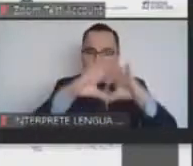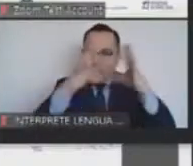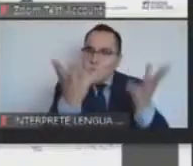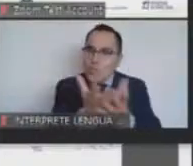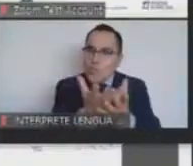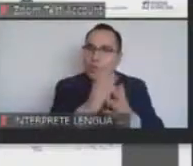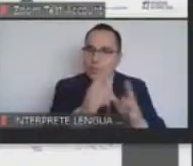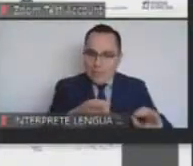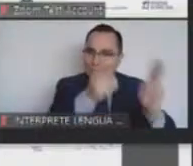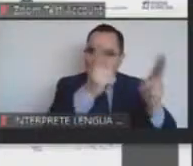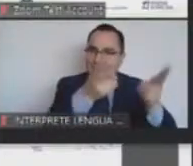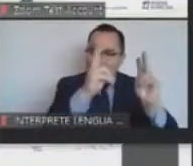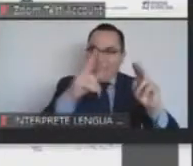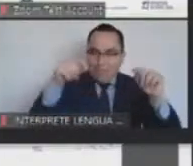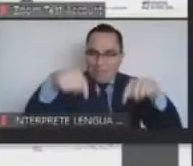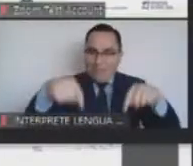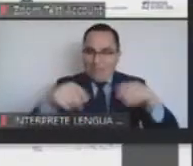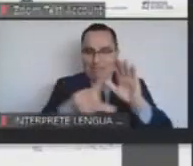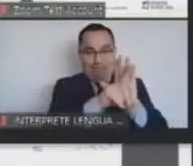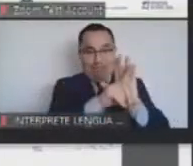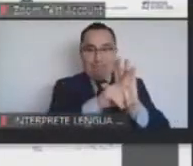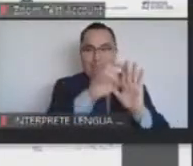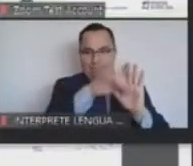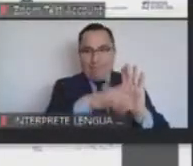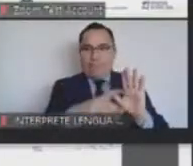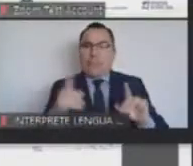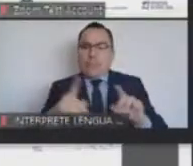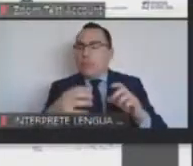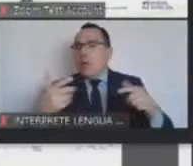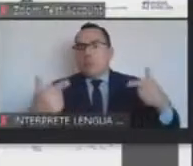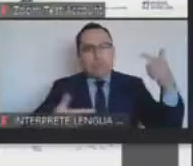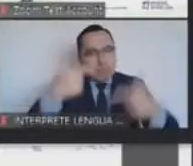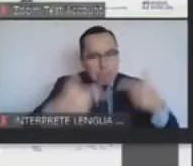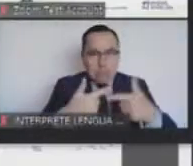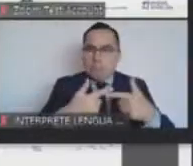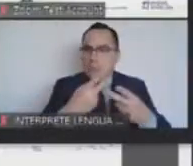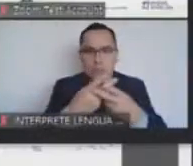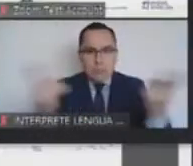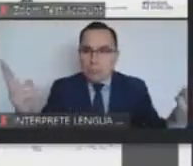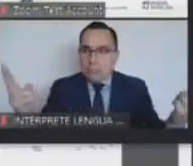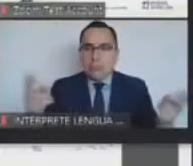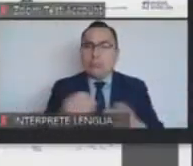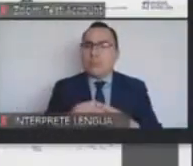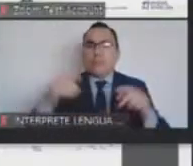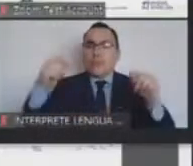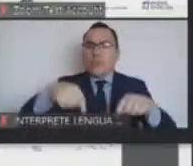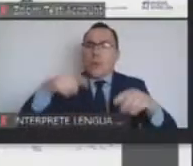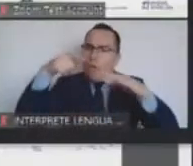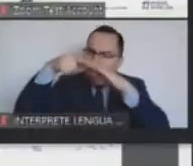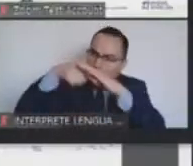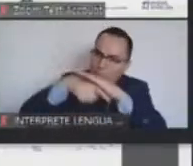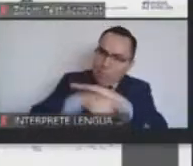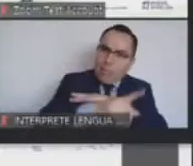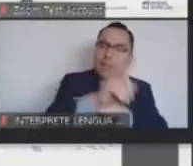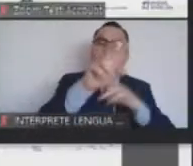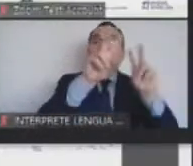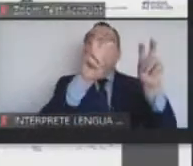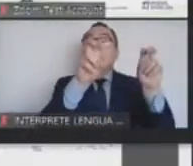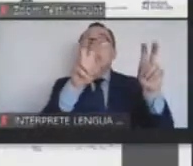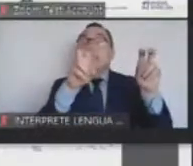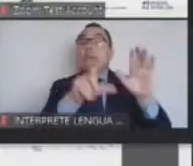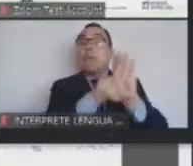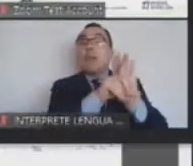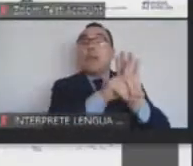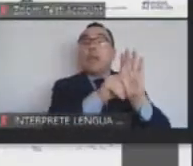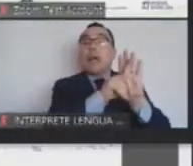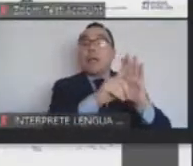día, enfatizando temas de políticas públicas en mi presentación y no entrando en los temas legales más